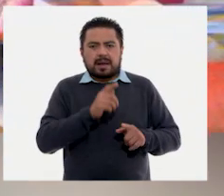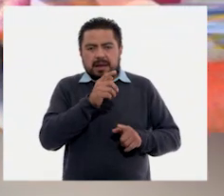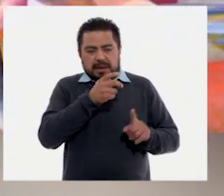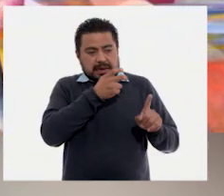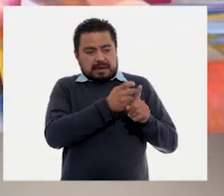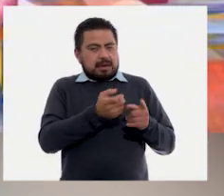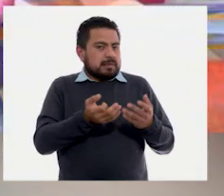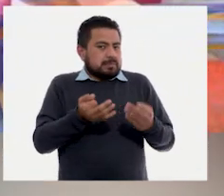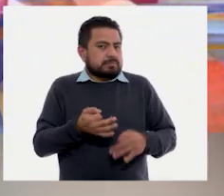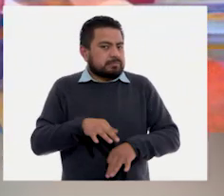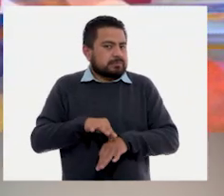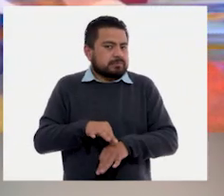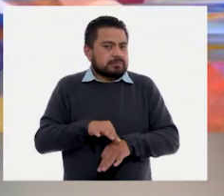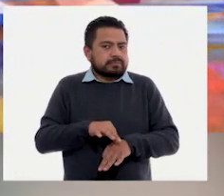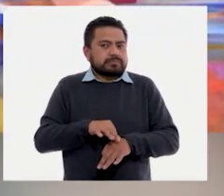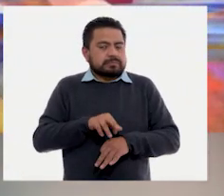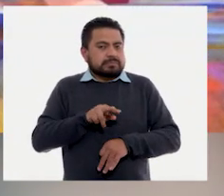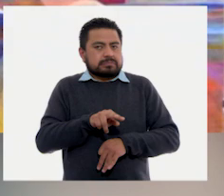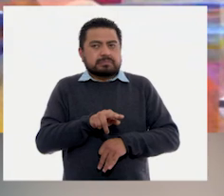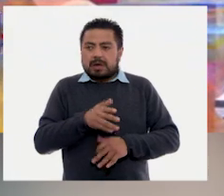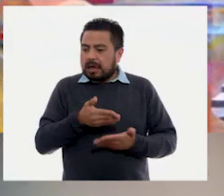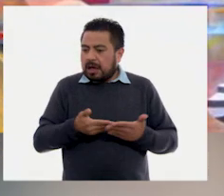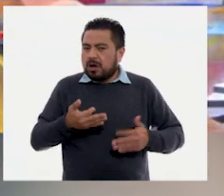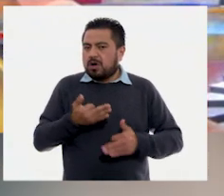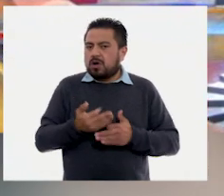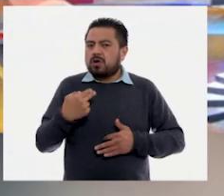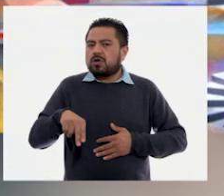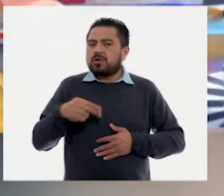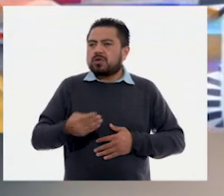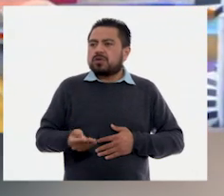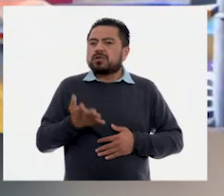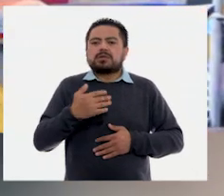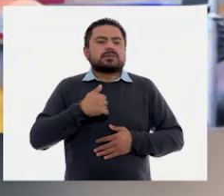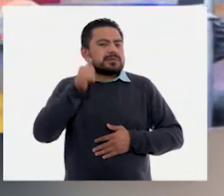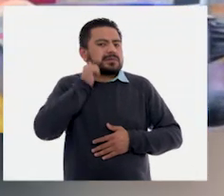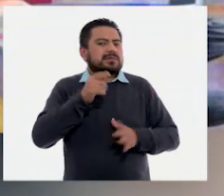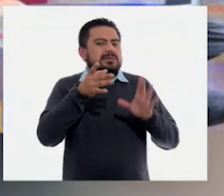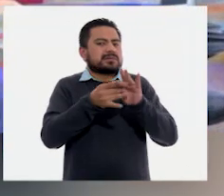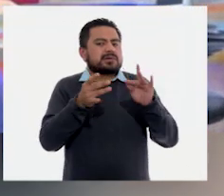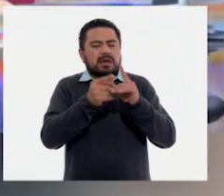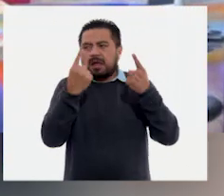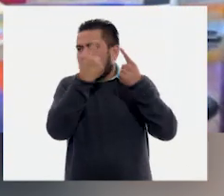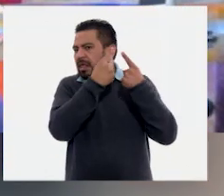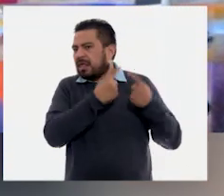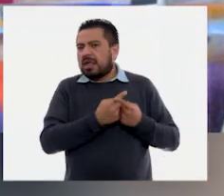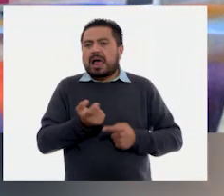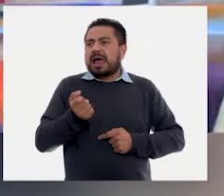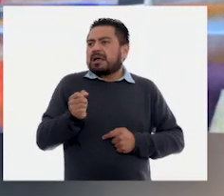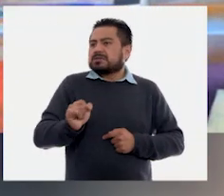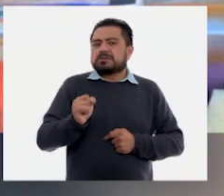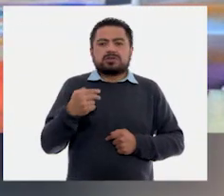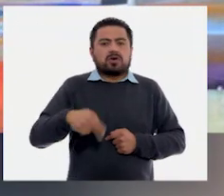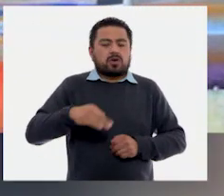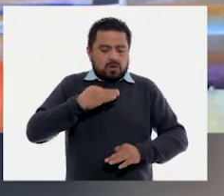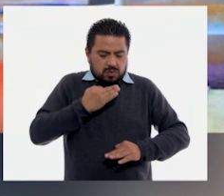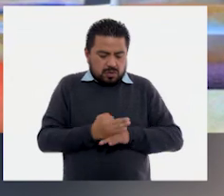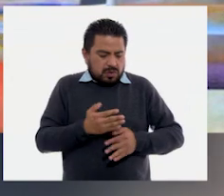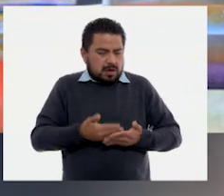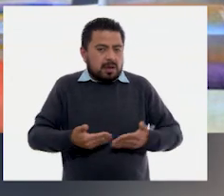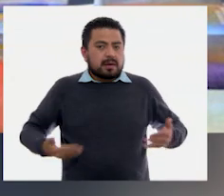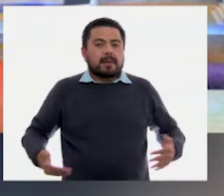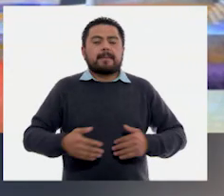esa realidad virtual, como les llaman ahora. Yo siempre digo que es una contradicción, pero así le llaman ahora. Y